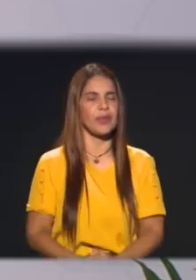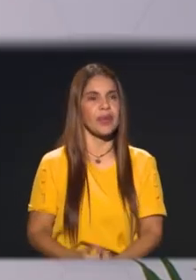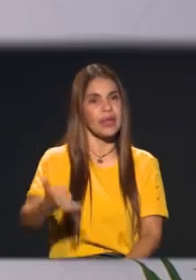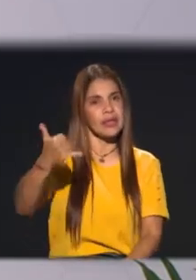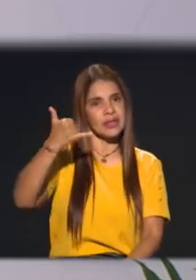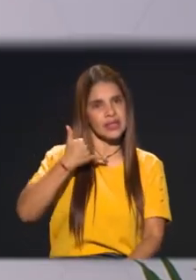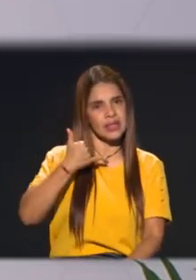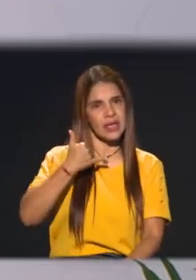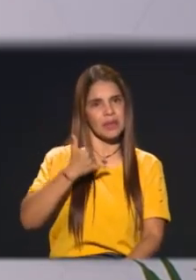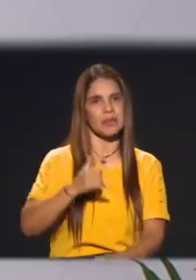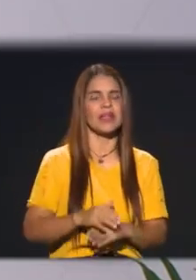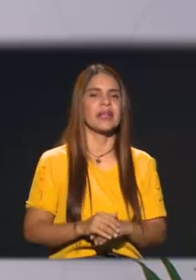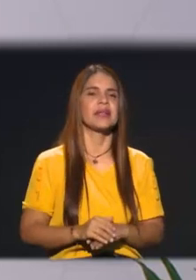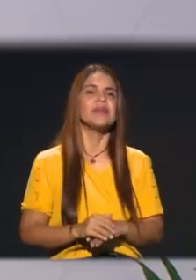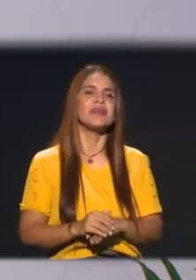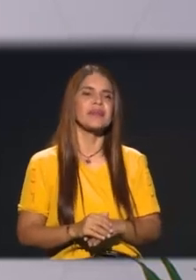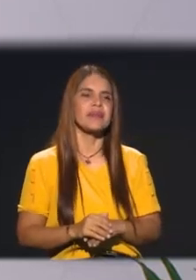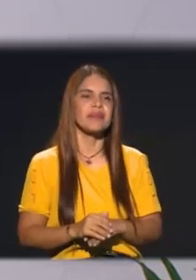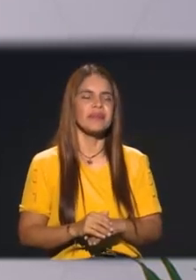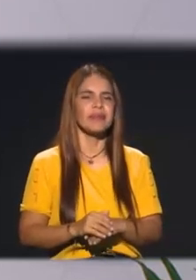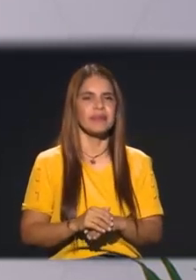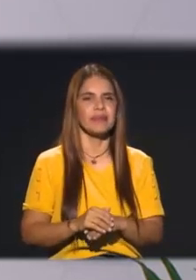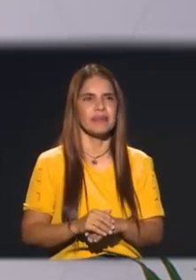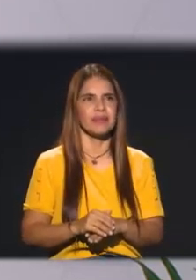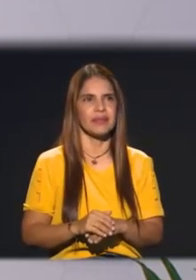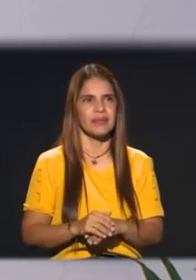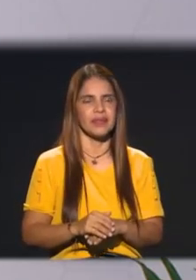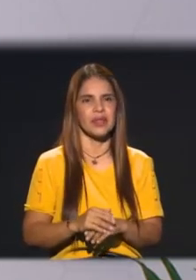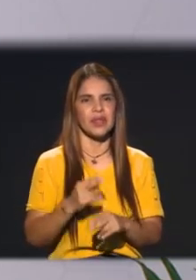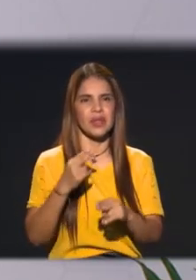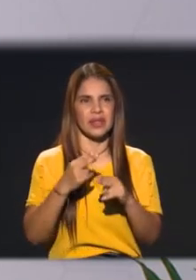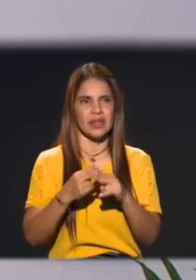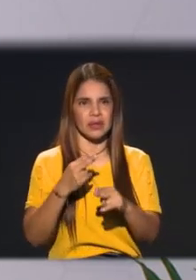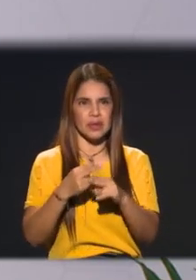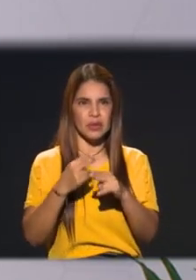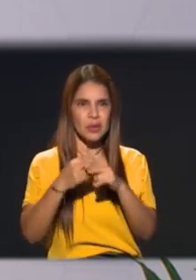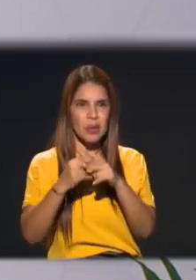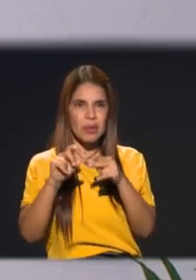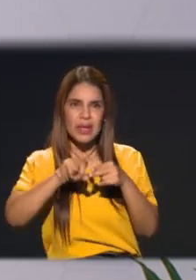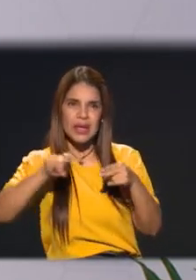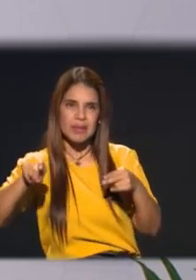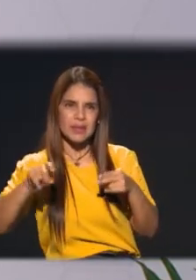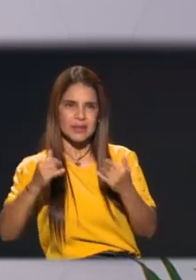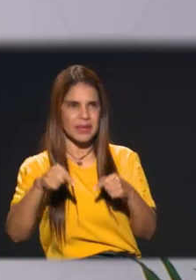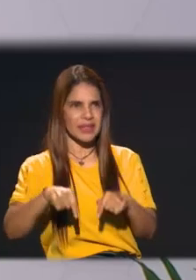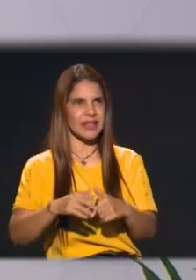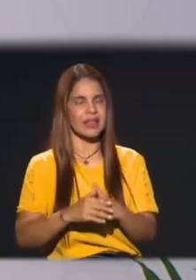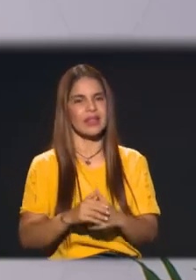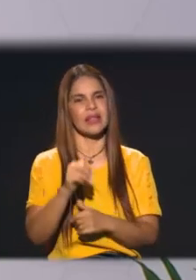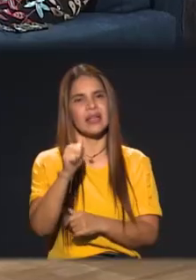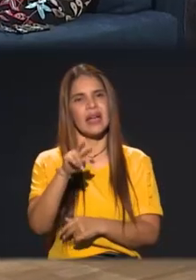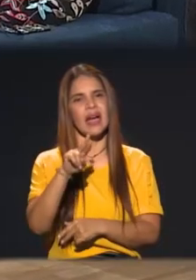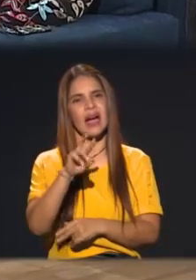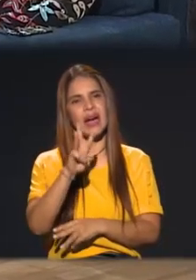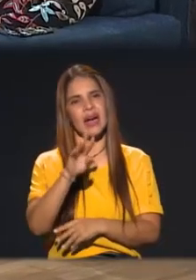de Arwi Betancourt de La Esperanza y yo creo que esa llamada tiene nombre y apellido acá en el set. Arwi, buenos